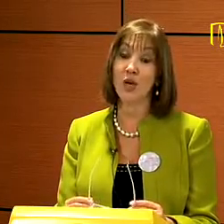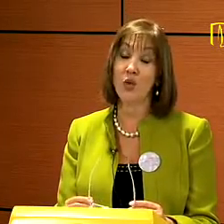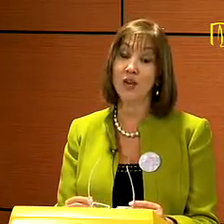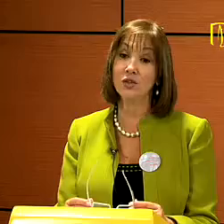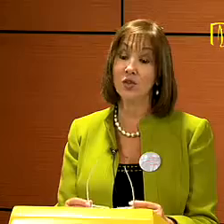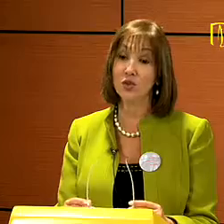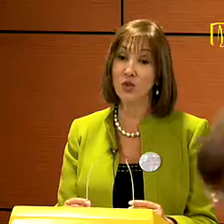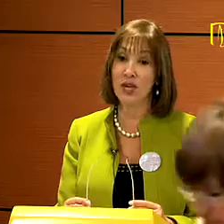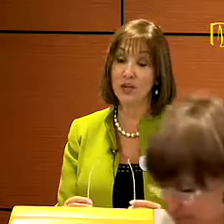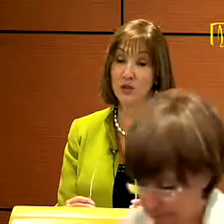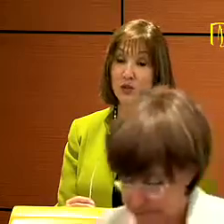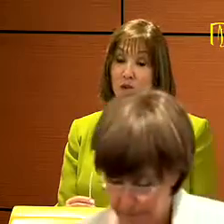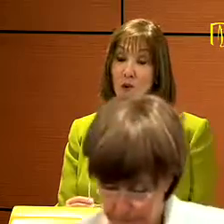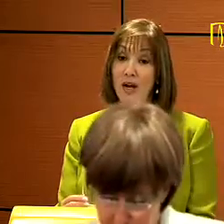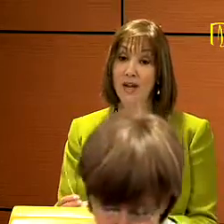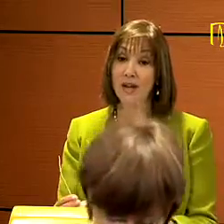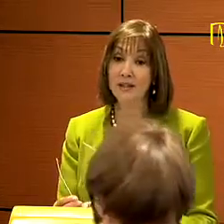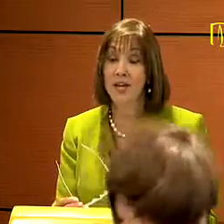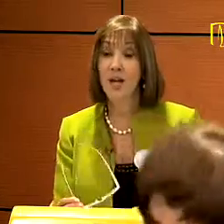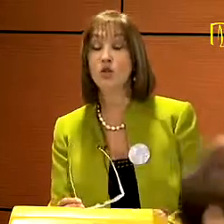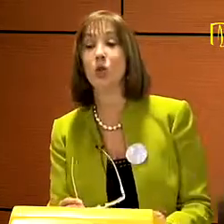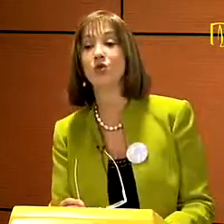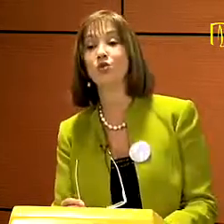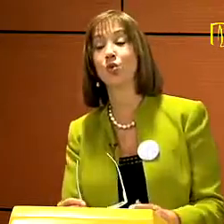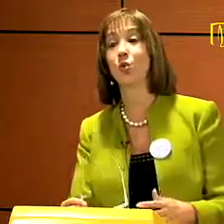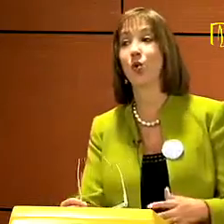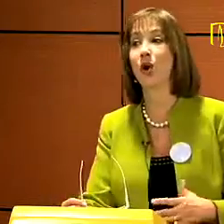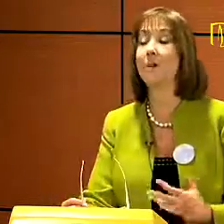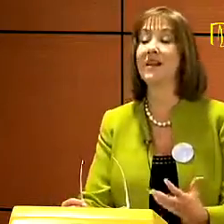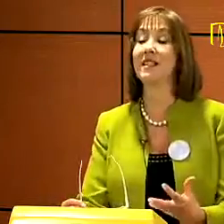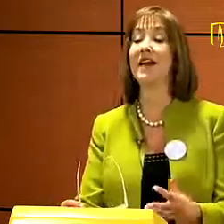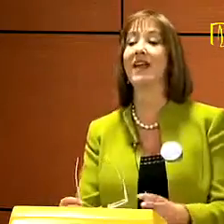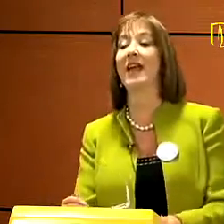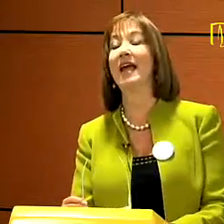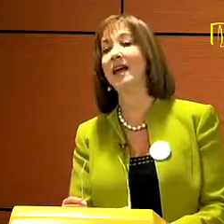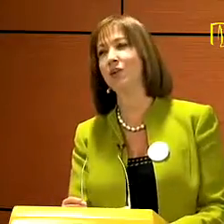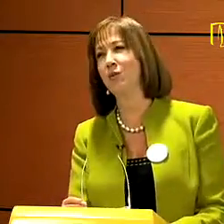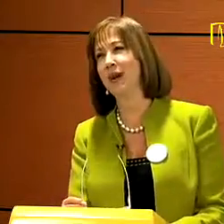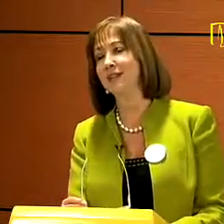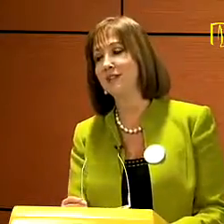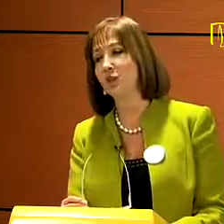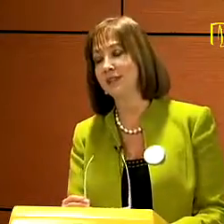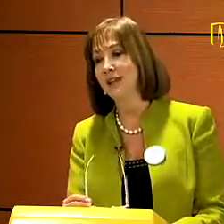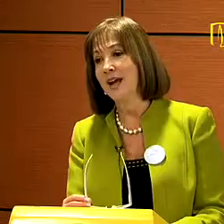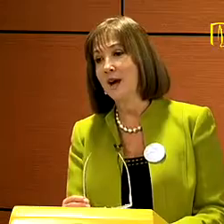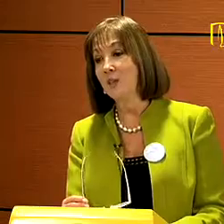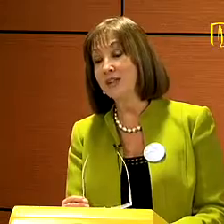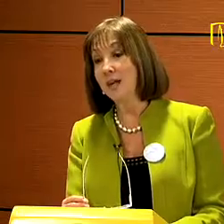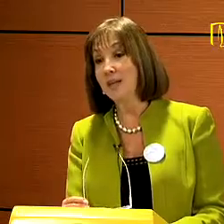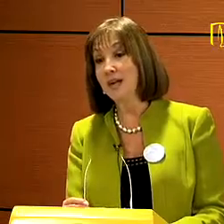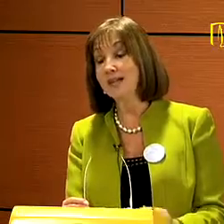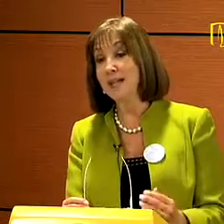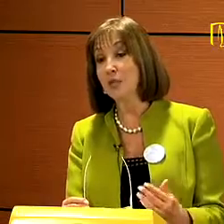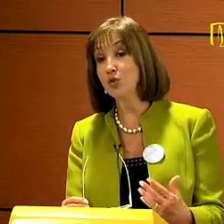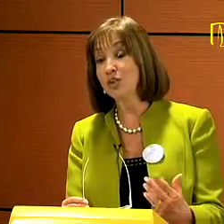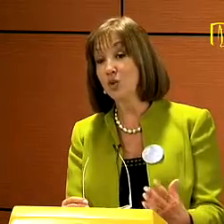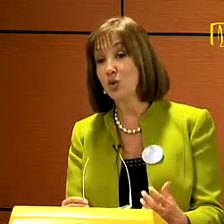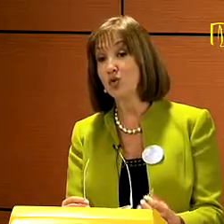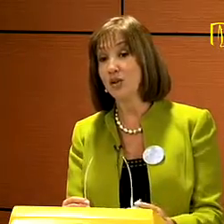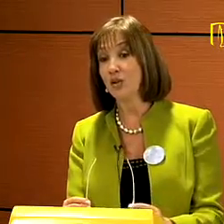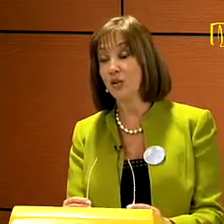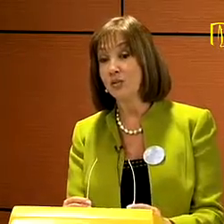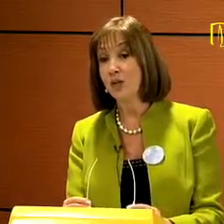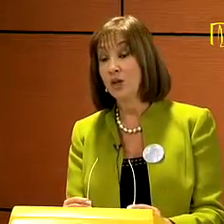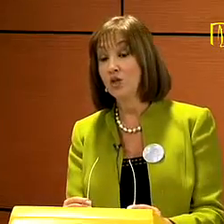desconocer cuáles son sus sus derechos y cuál es su su capacidad en la toma de decisiones Pues también les estamos